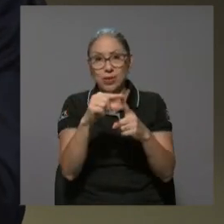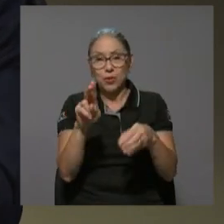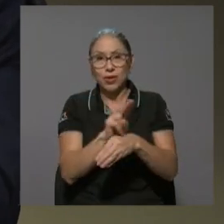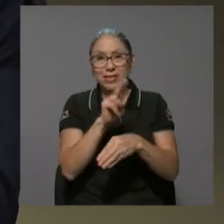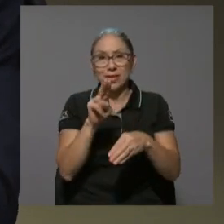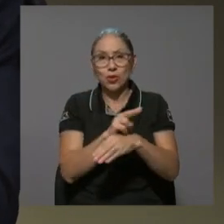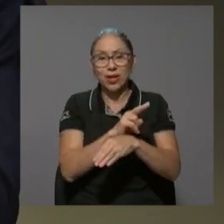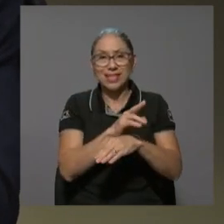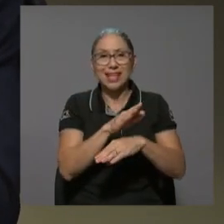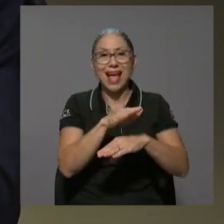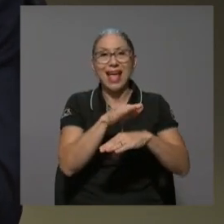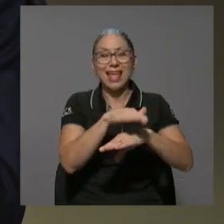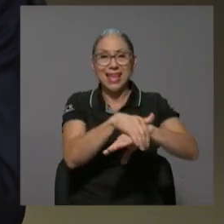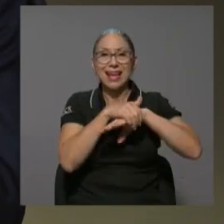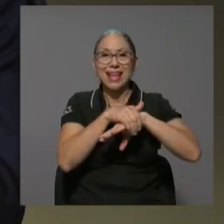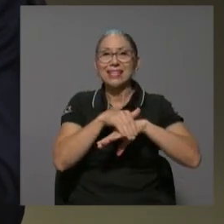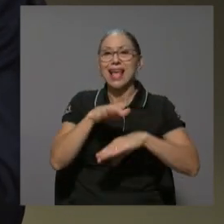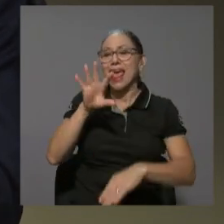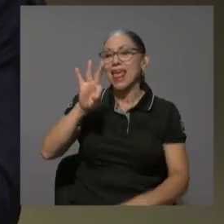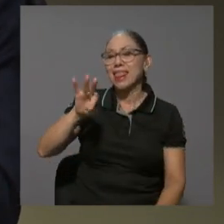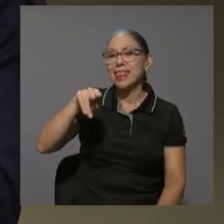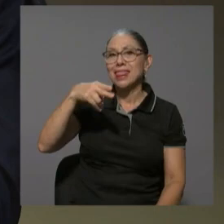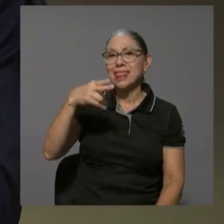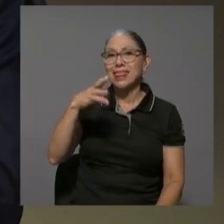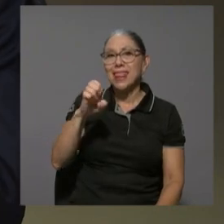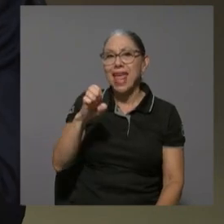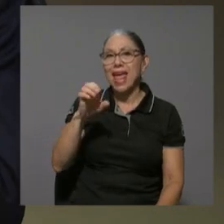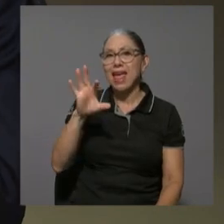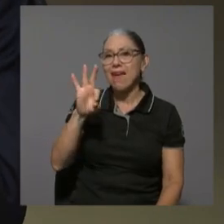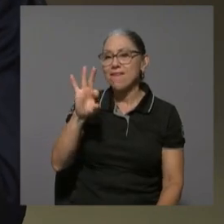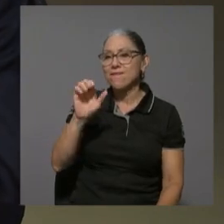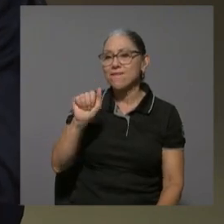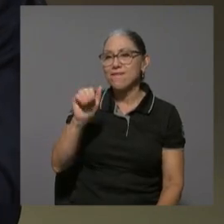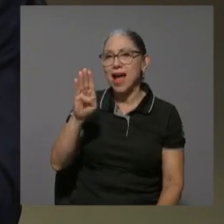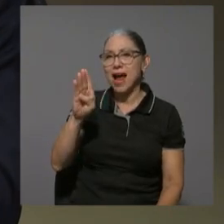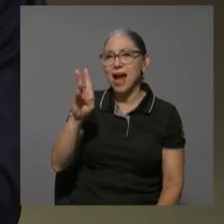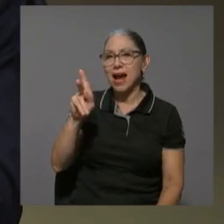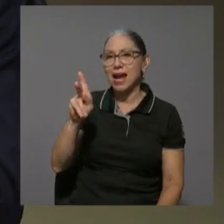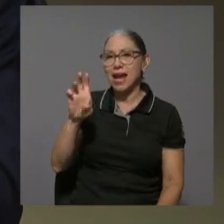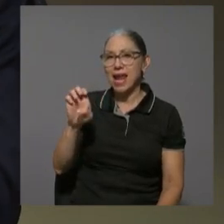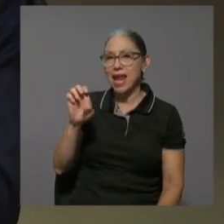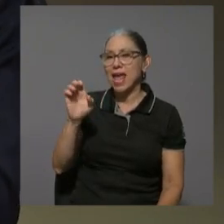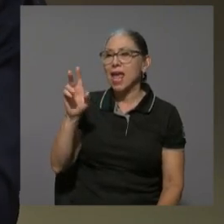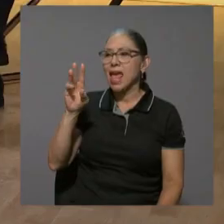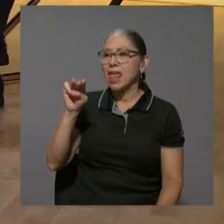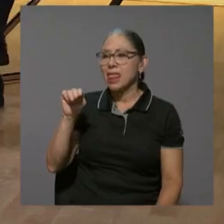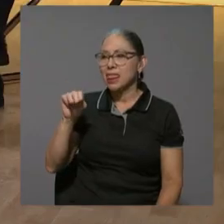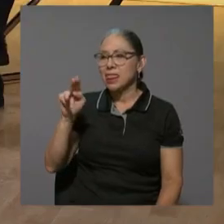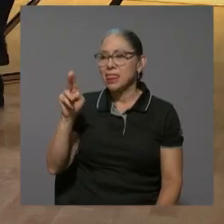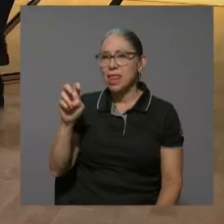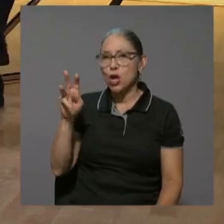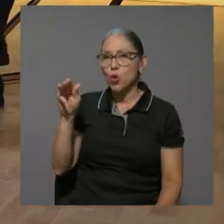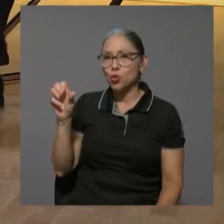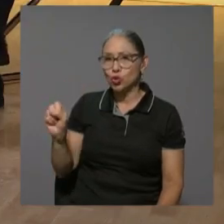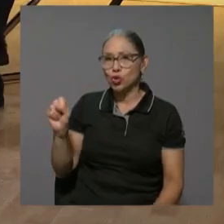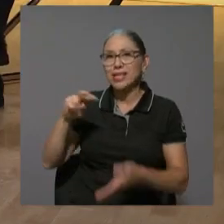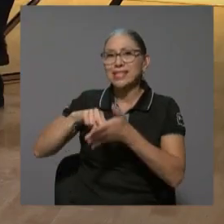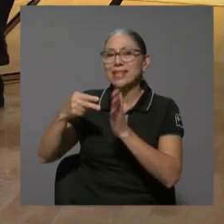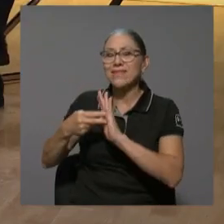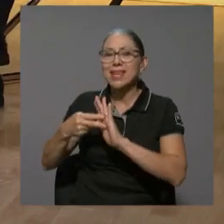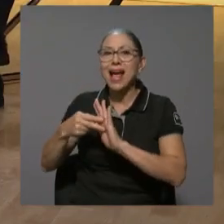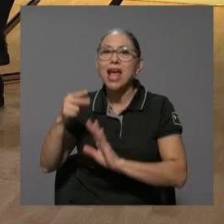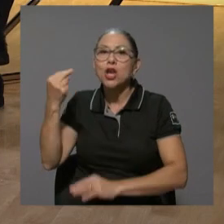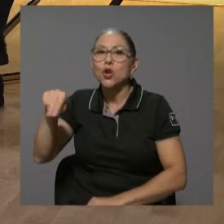de fake news, o sea, noticias falsas. Y sin duda las noticias falsas son parte de la